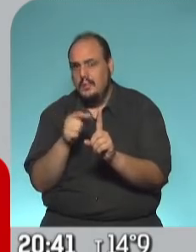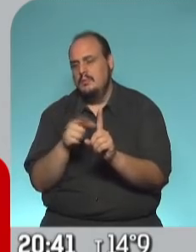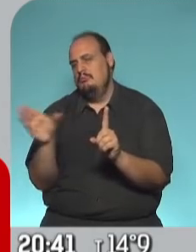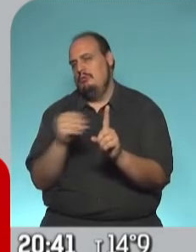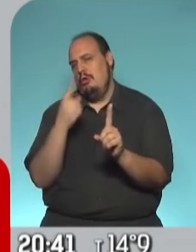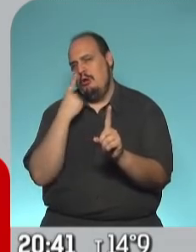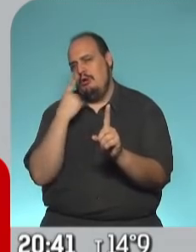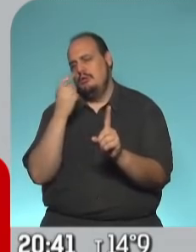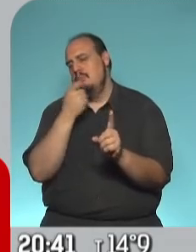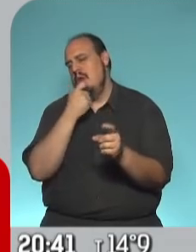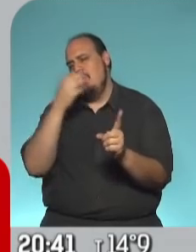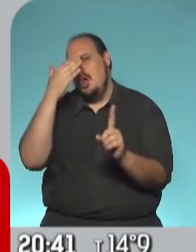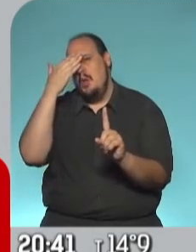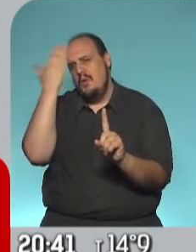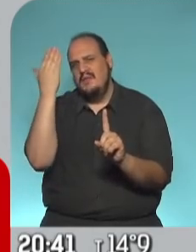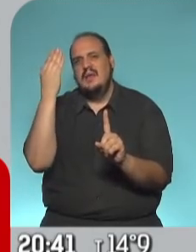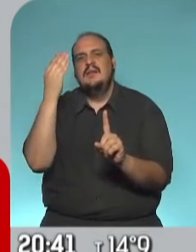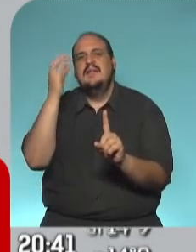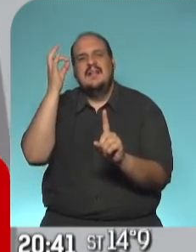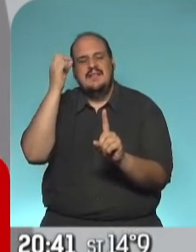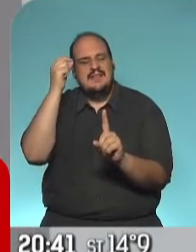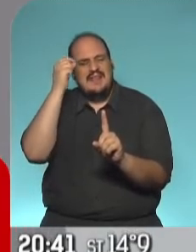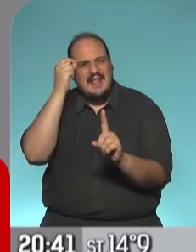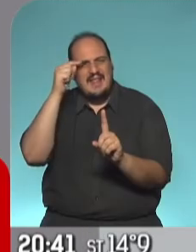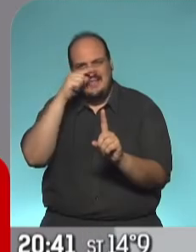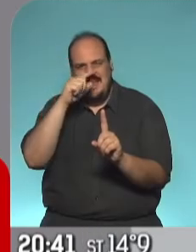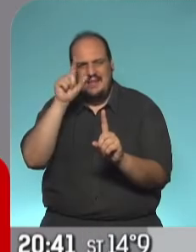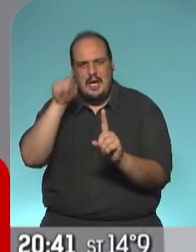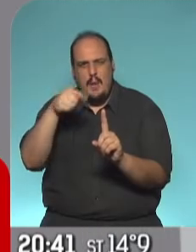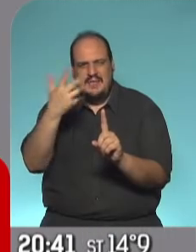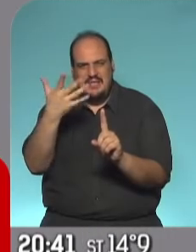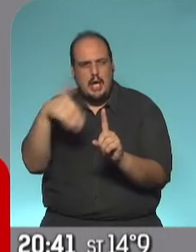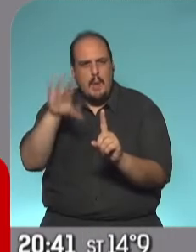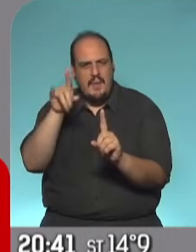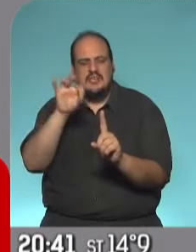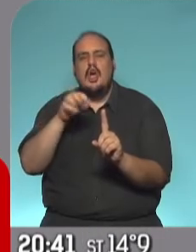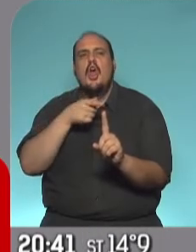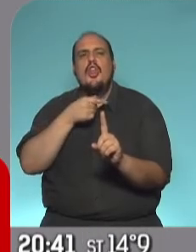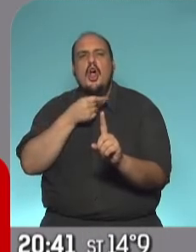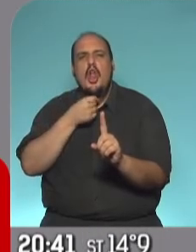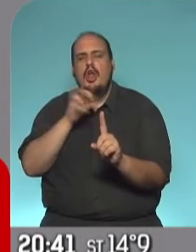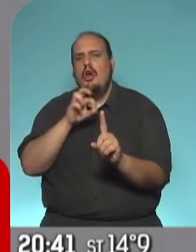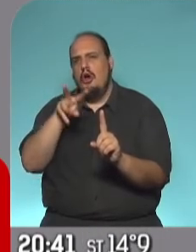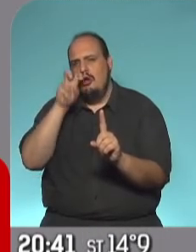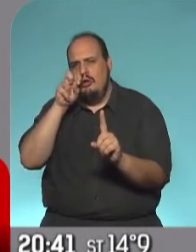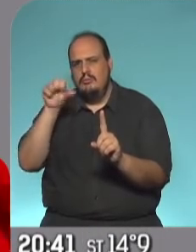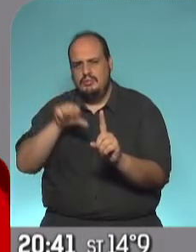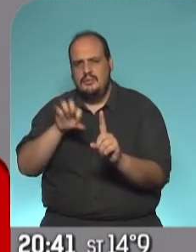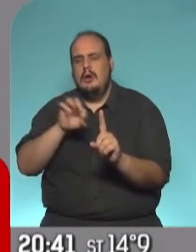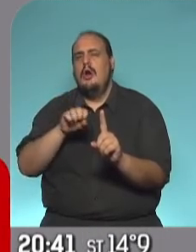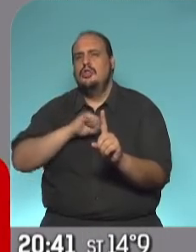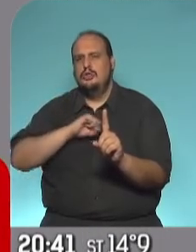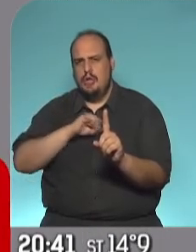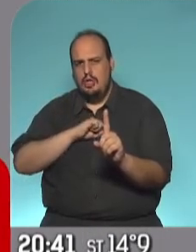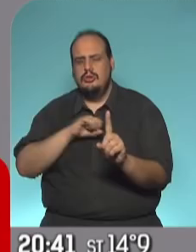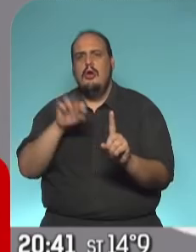conocidos, como la fiebre por encima de 37,5 grados, el tener un dolor de garganta, dificultad para respirar, tos,